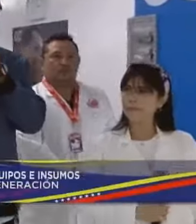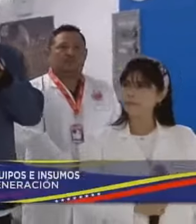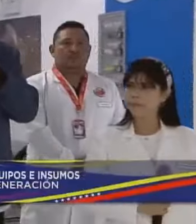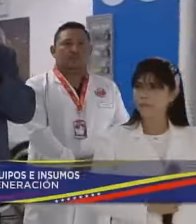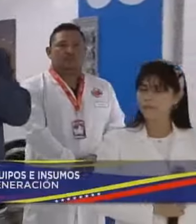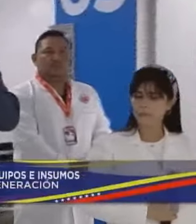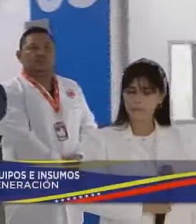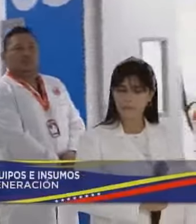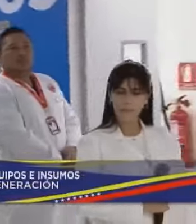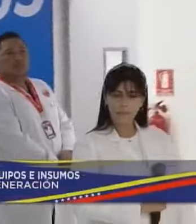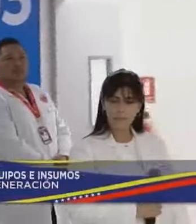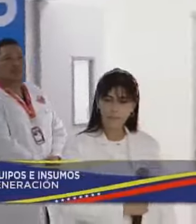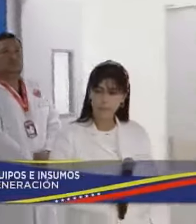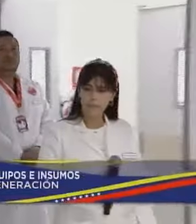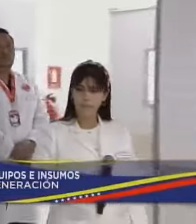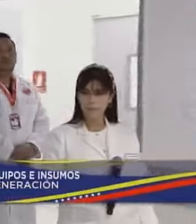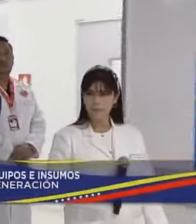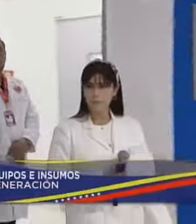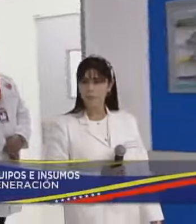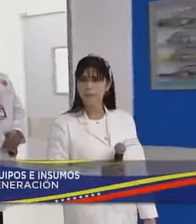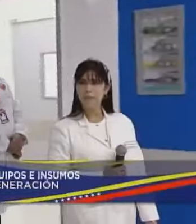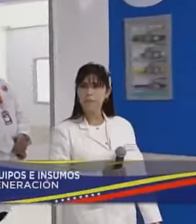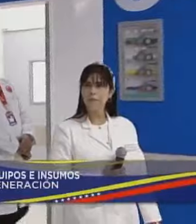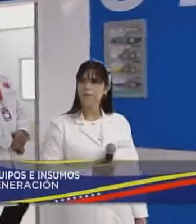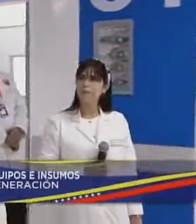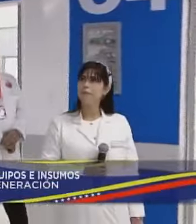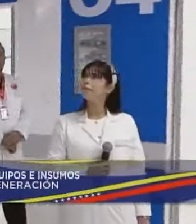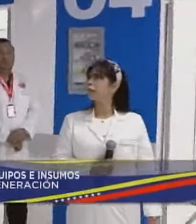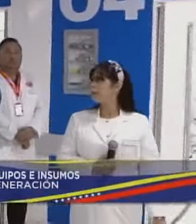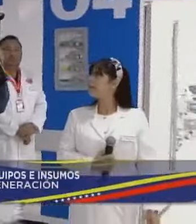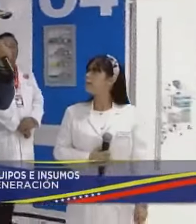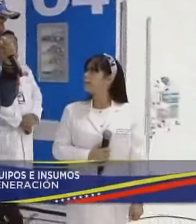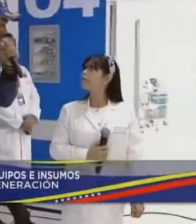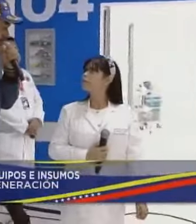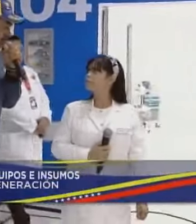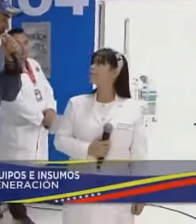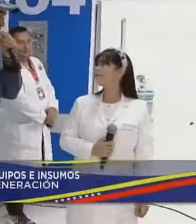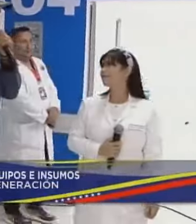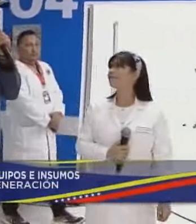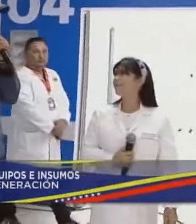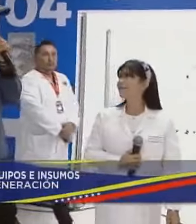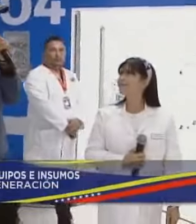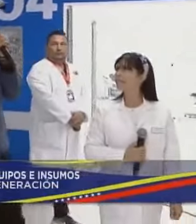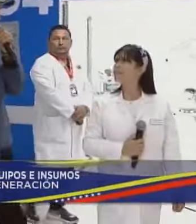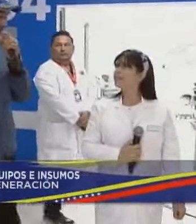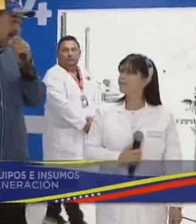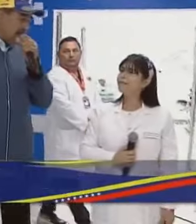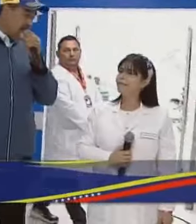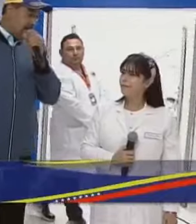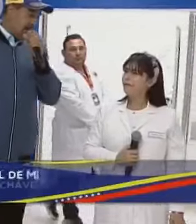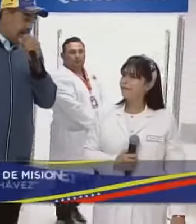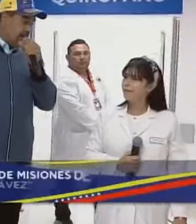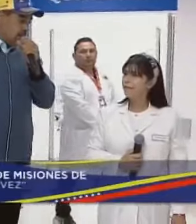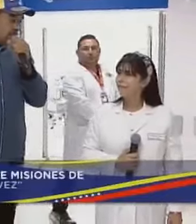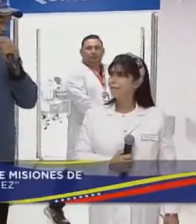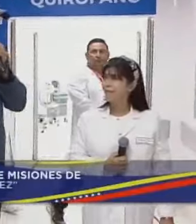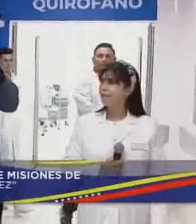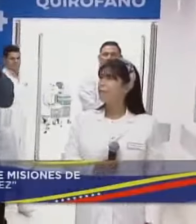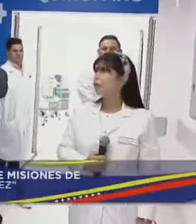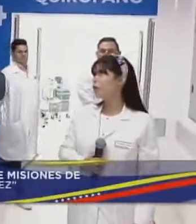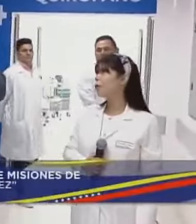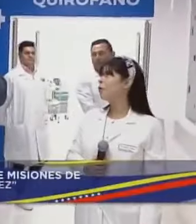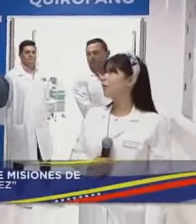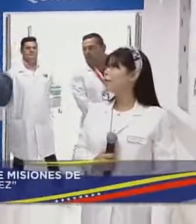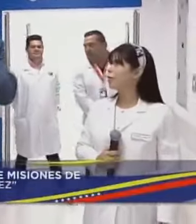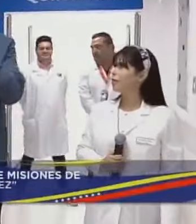y podamos preservar esta tecnología en manos de los mejores médicos y las mejores médicas del mundo.